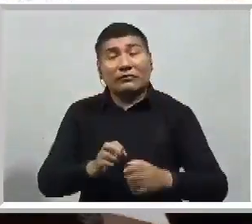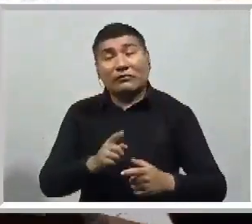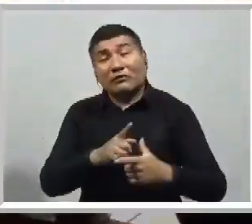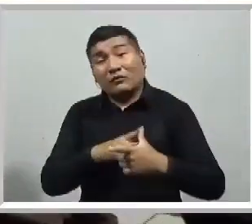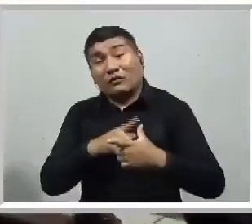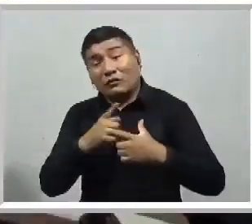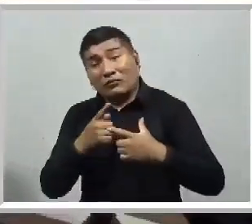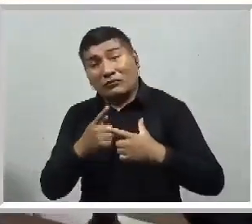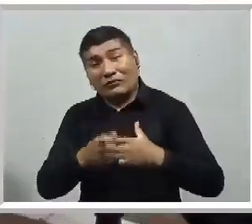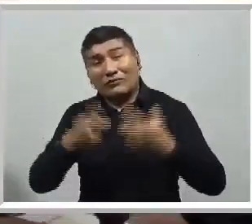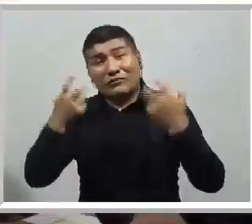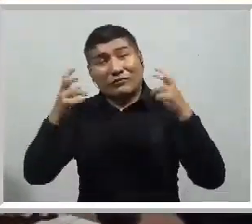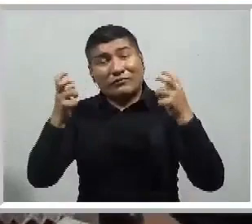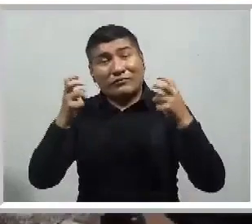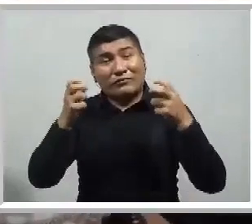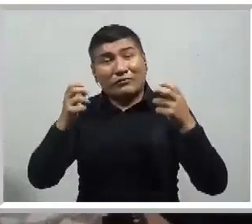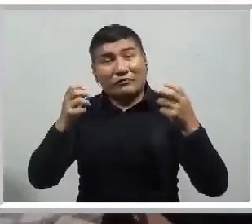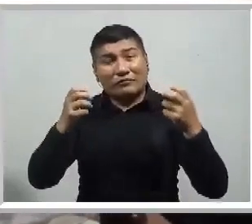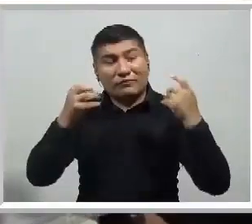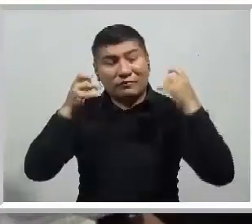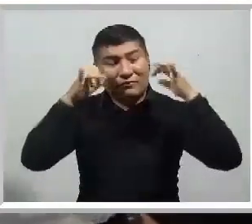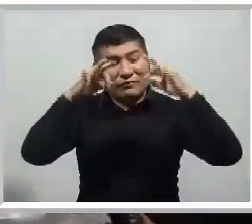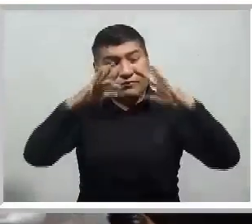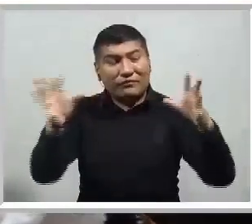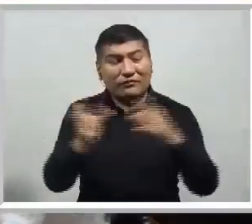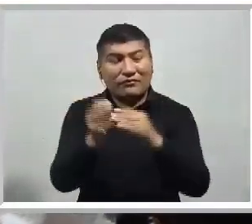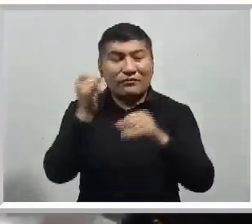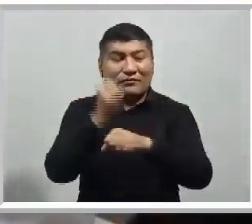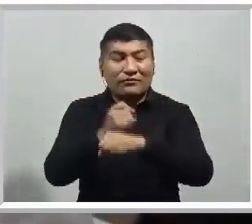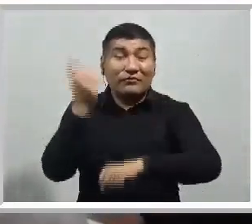la celebración de la fiesta de la Sagrada Familia?